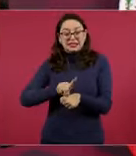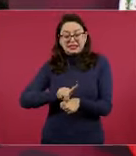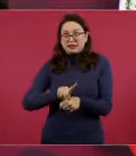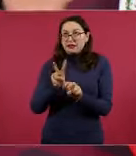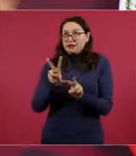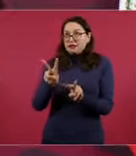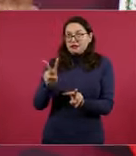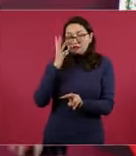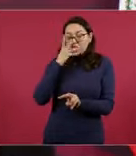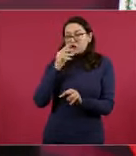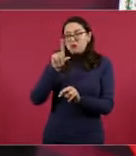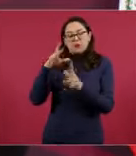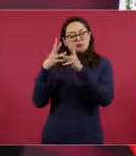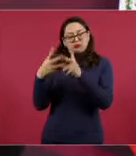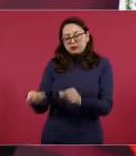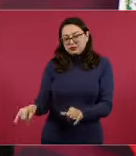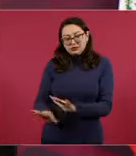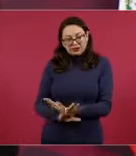Pero 15 días.